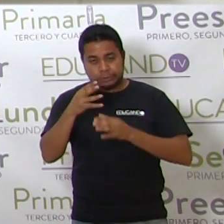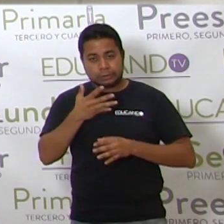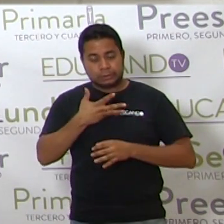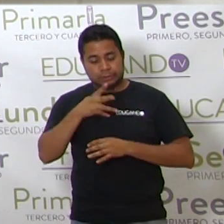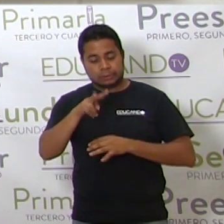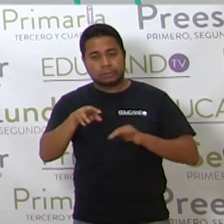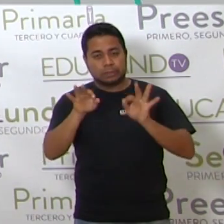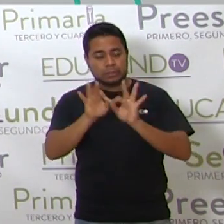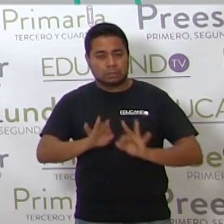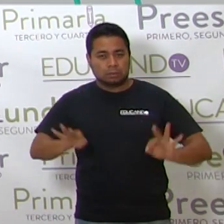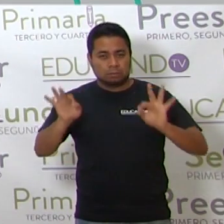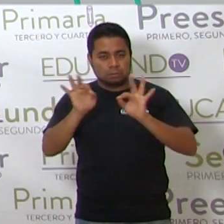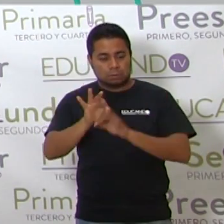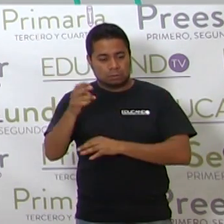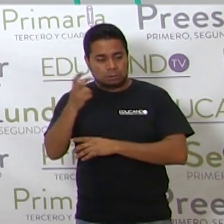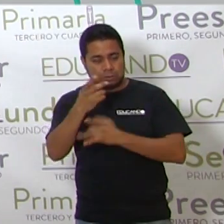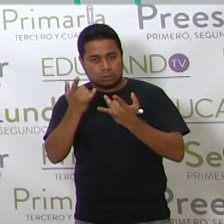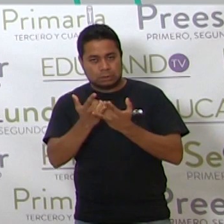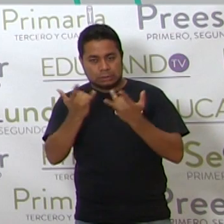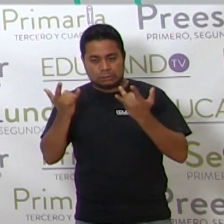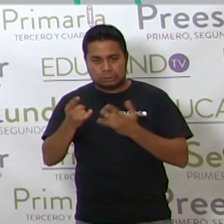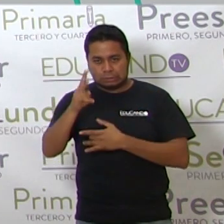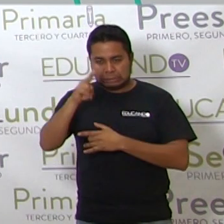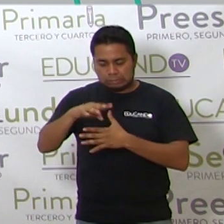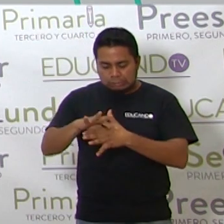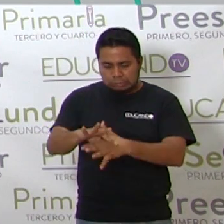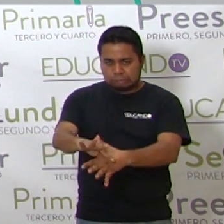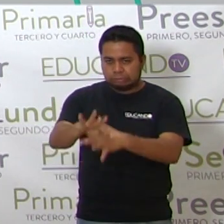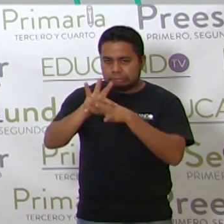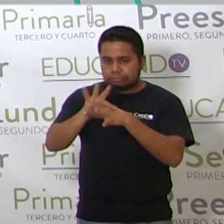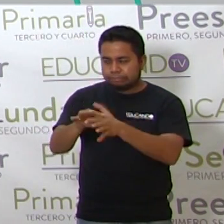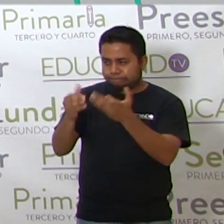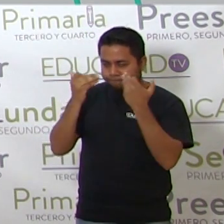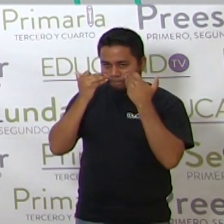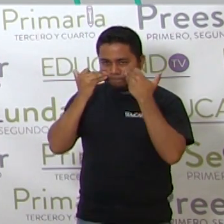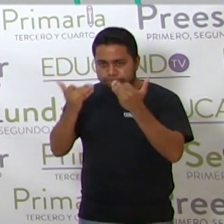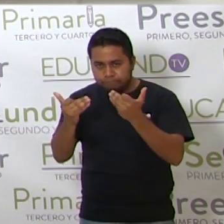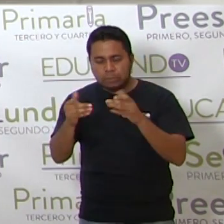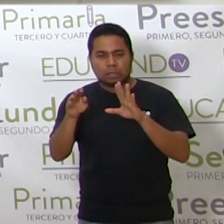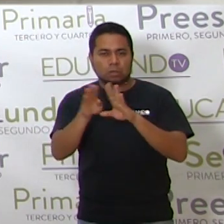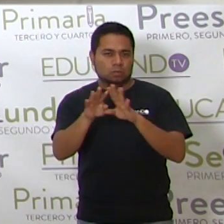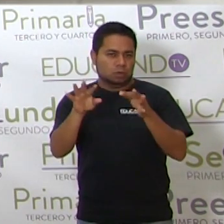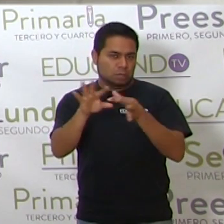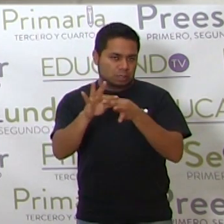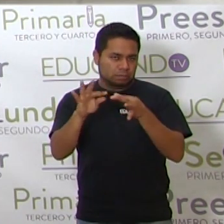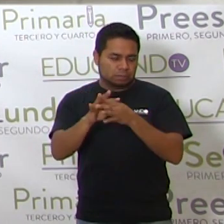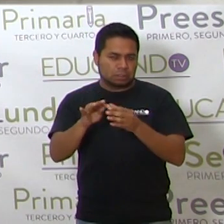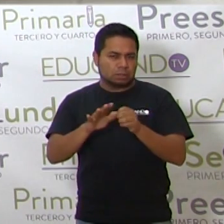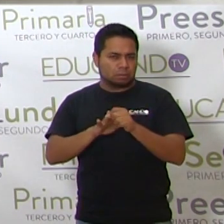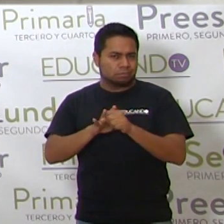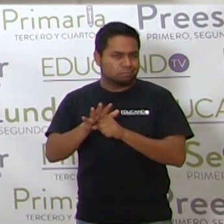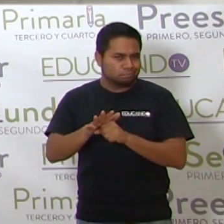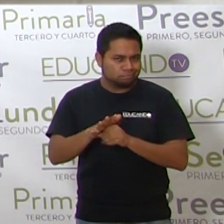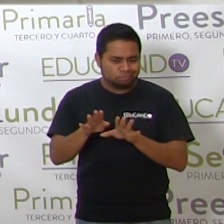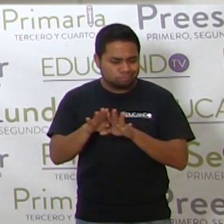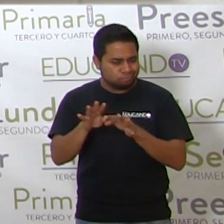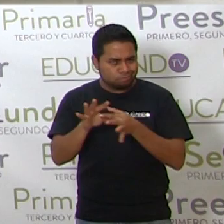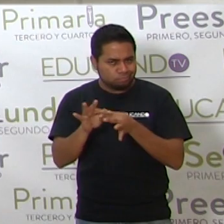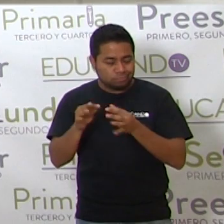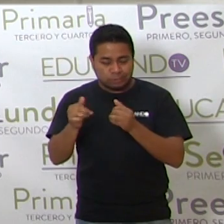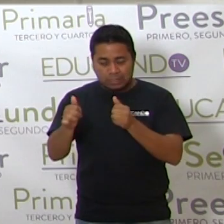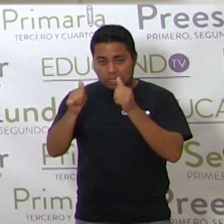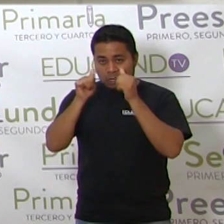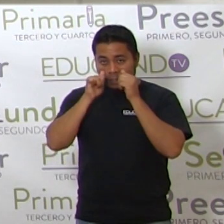esta anécdota sea verídica y como la podemos contar de qué forma mucha atención porque